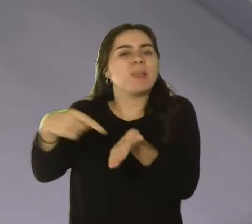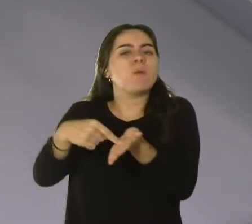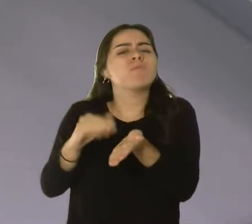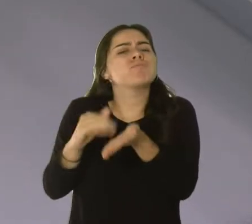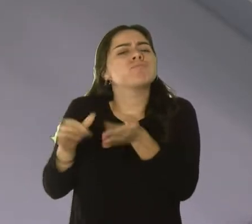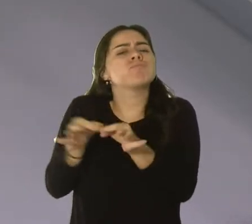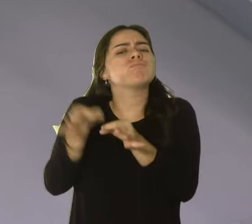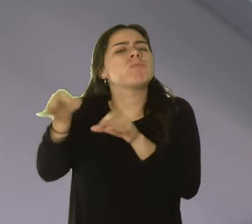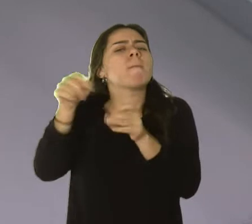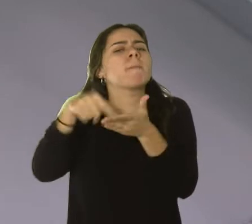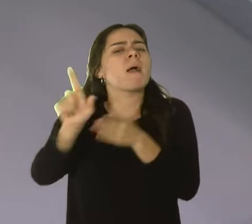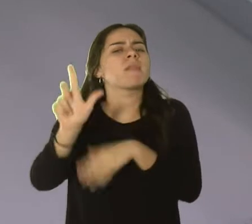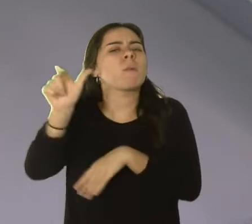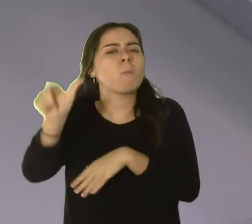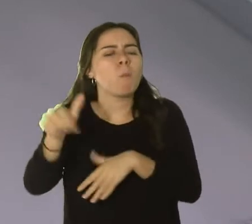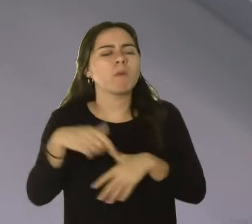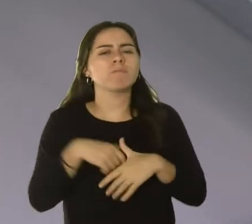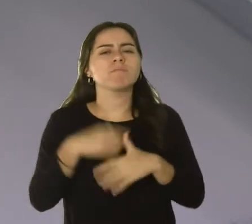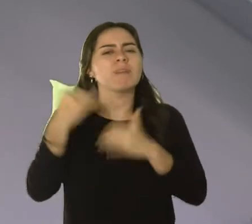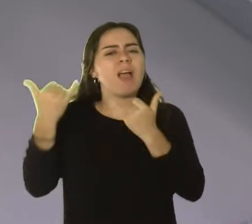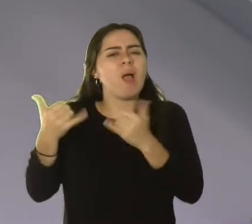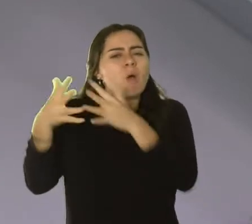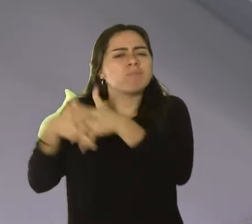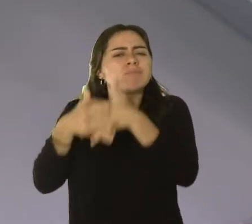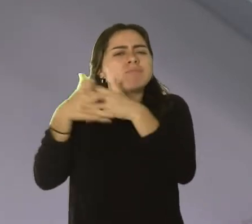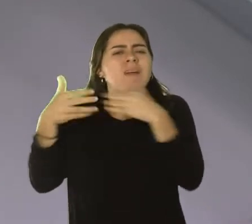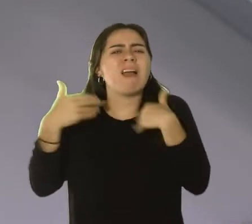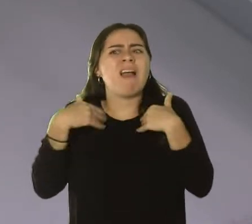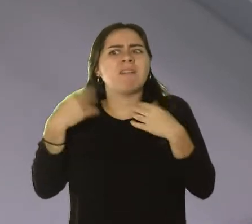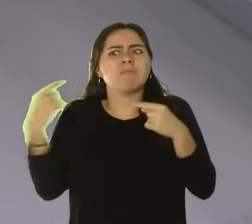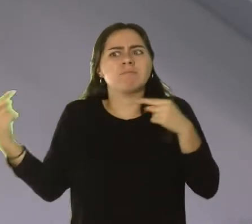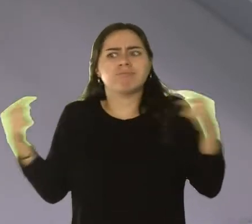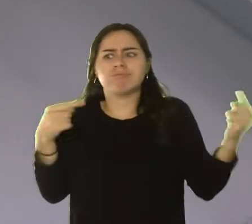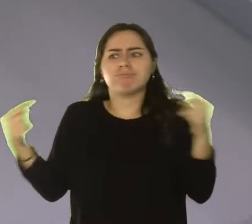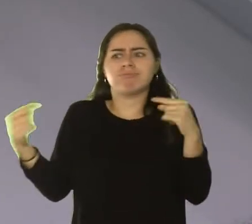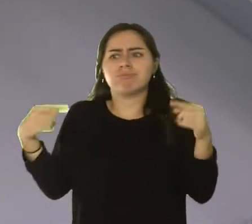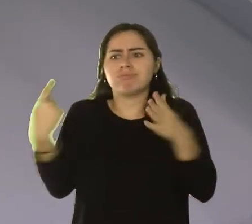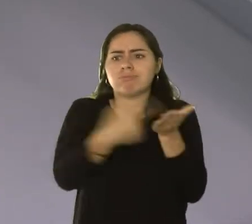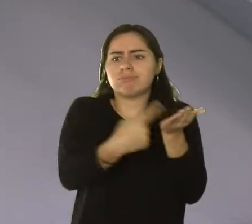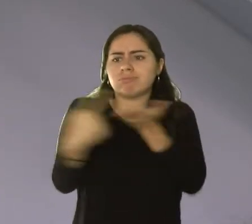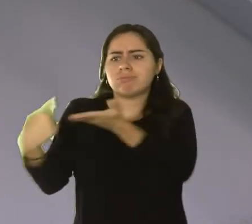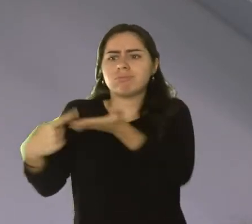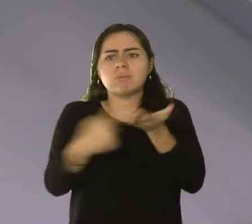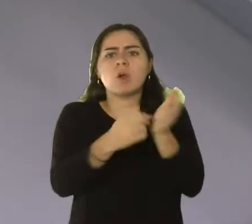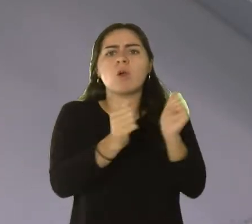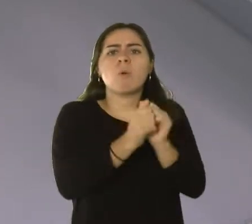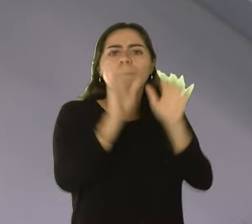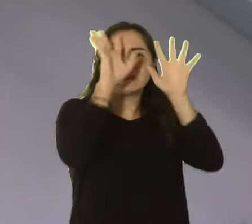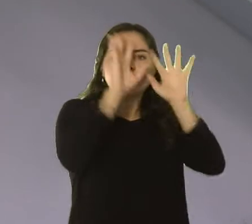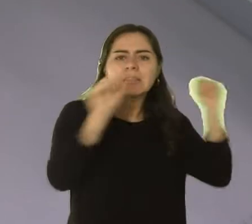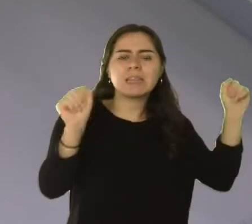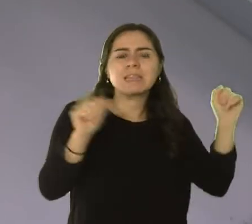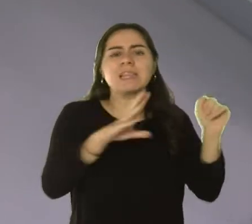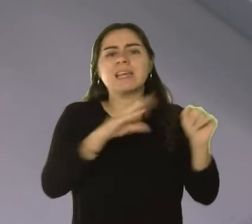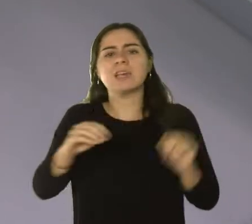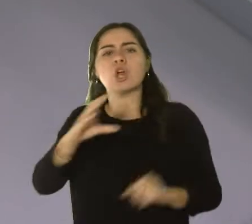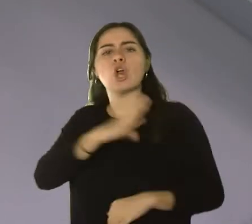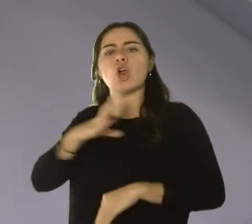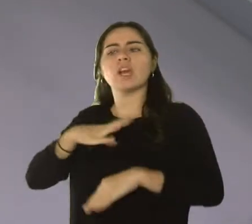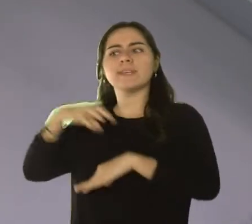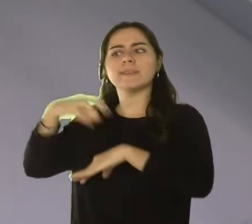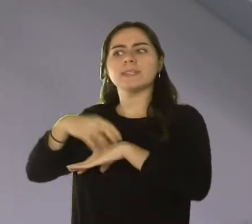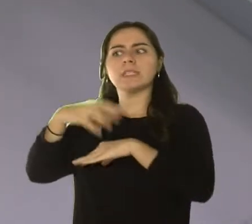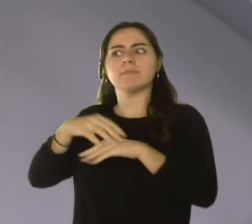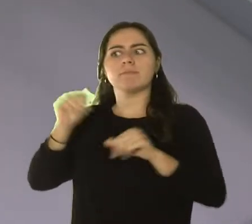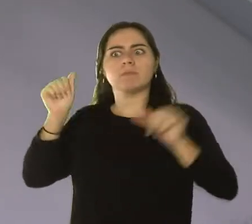un fuerte debate en Estados Unidos entre el Congreso, Biden, el presidente, de que a quién le corresponde